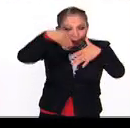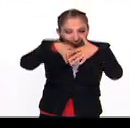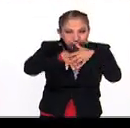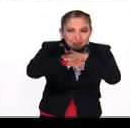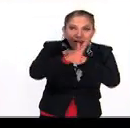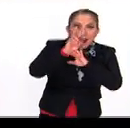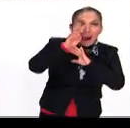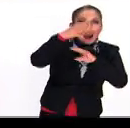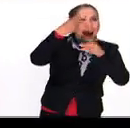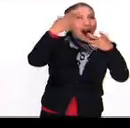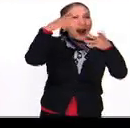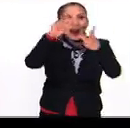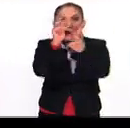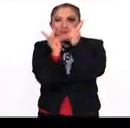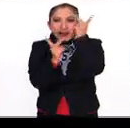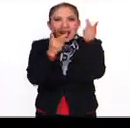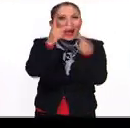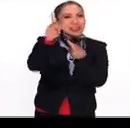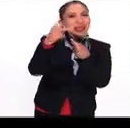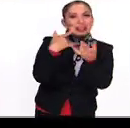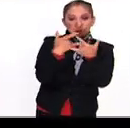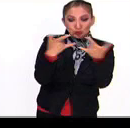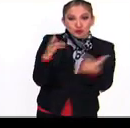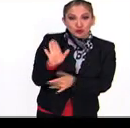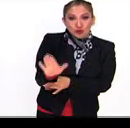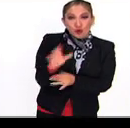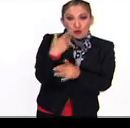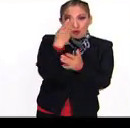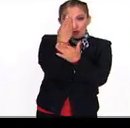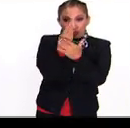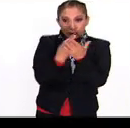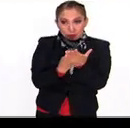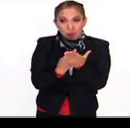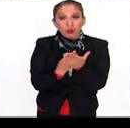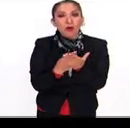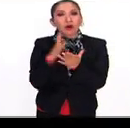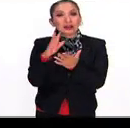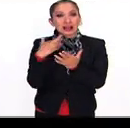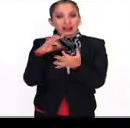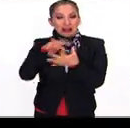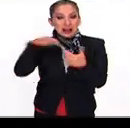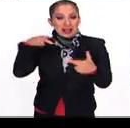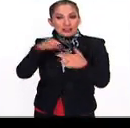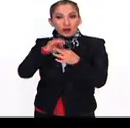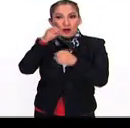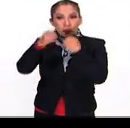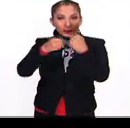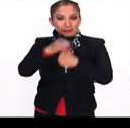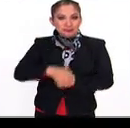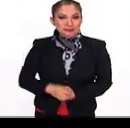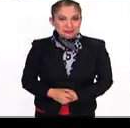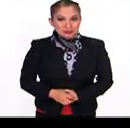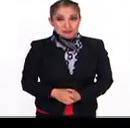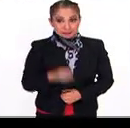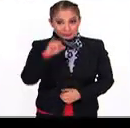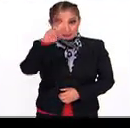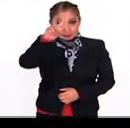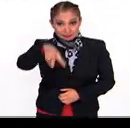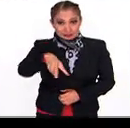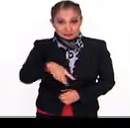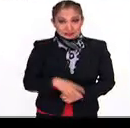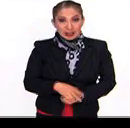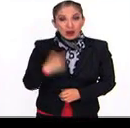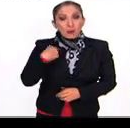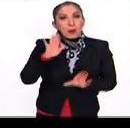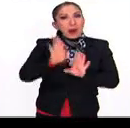enramada, que está en la narrativa, si uno puede llamarla así, de nuestra relación con esas obras. No, y es cierto, lo dices muy bien,